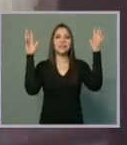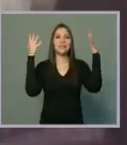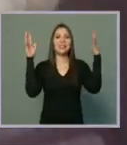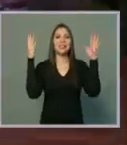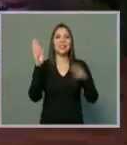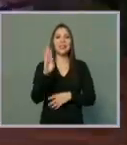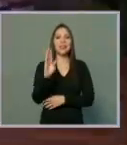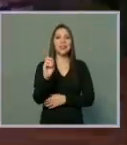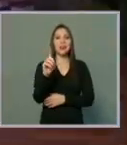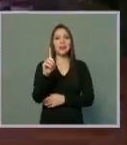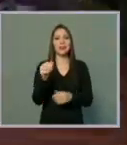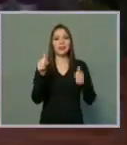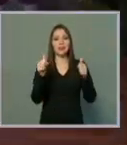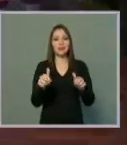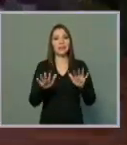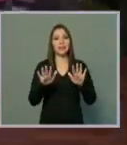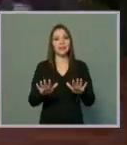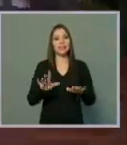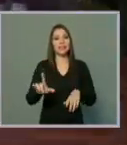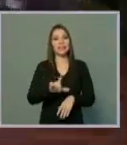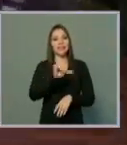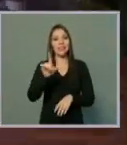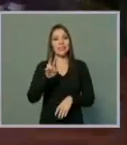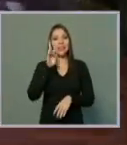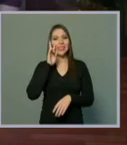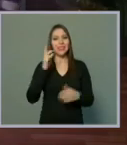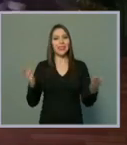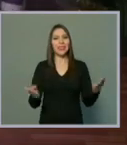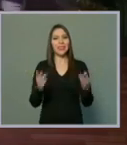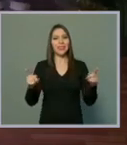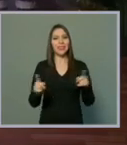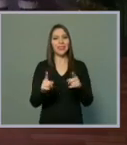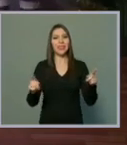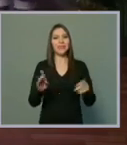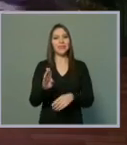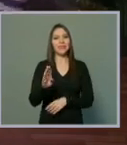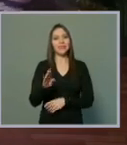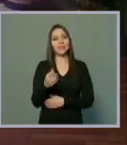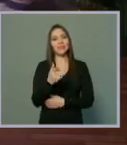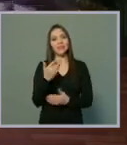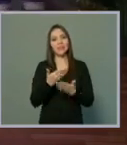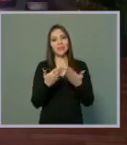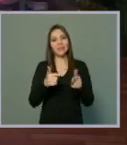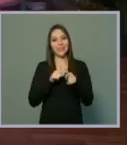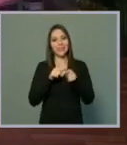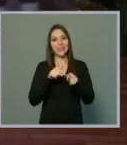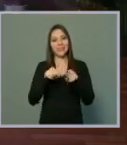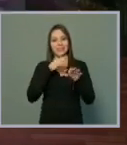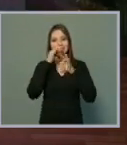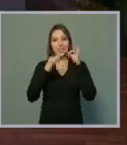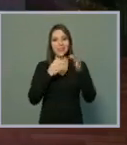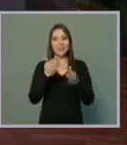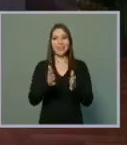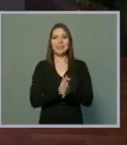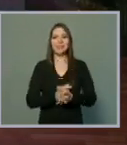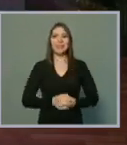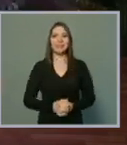con nosotros más adelante, pero en el musical. Así que vamos a continuar con mucho más de esto que es Tu Ciudad es mi Bolo.